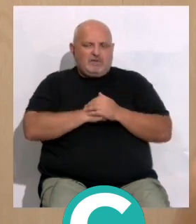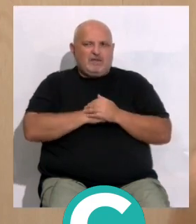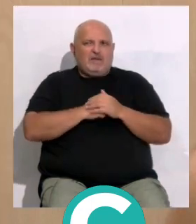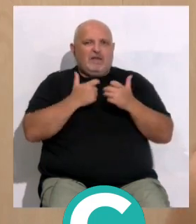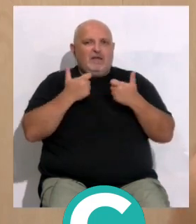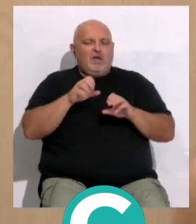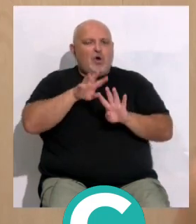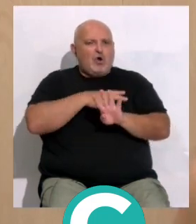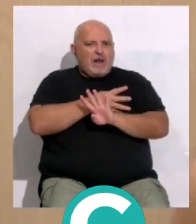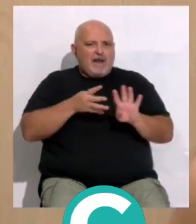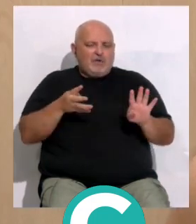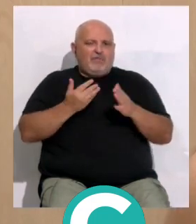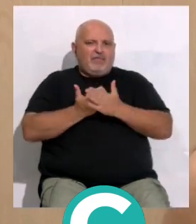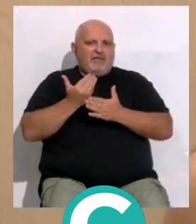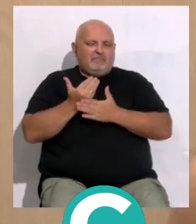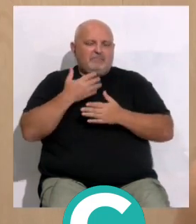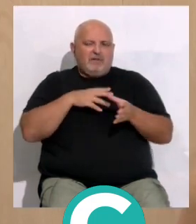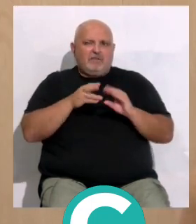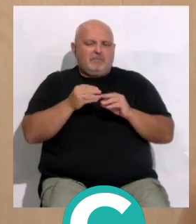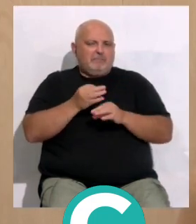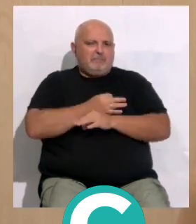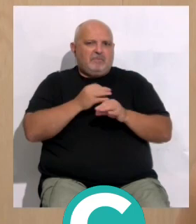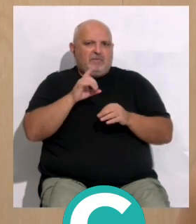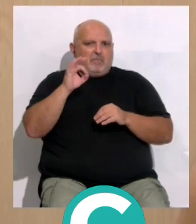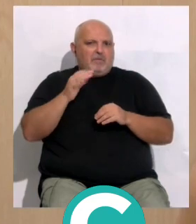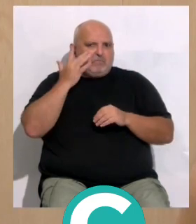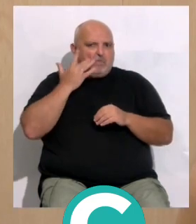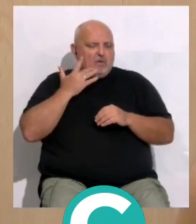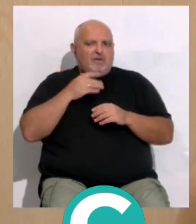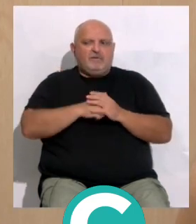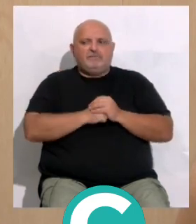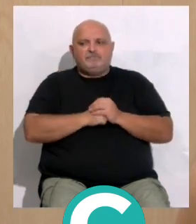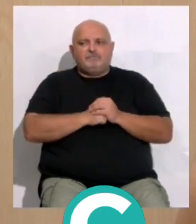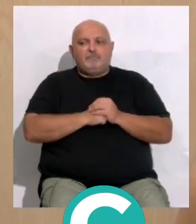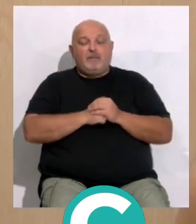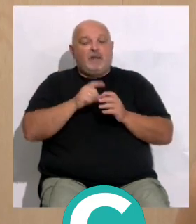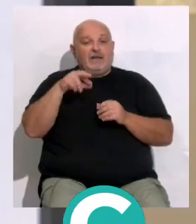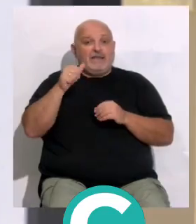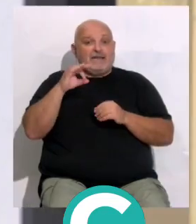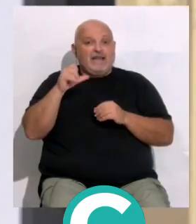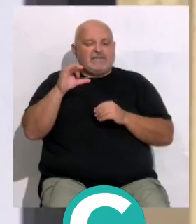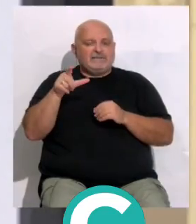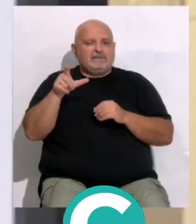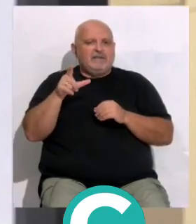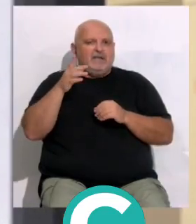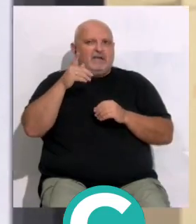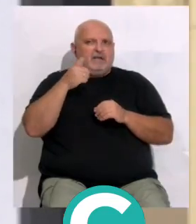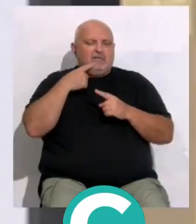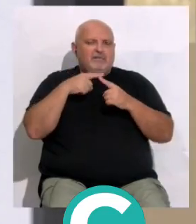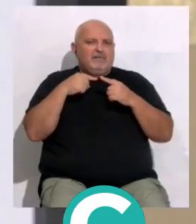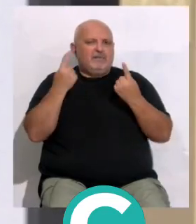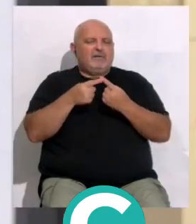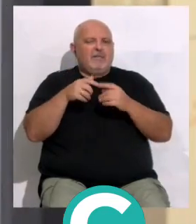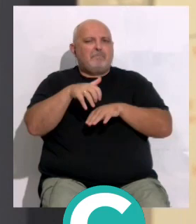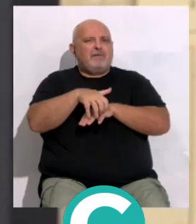cuanto al horario y los días, que nos adaptamos nosotros al 100% a los pacientes. Cristina Casals y Jesús Ponce señalan que